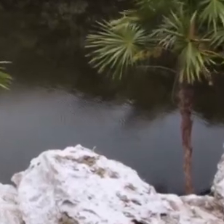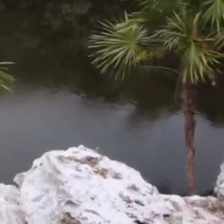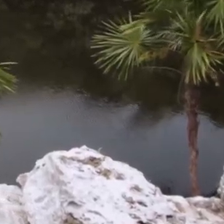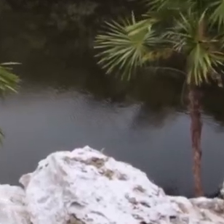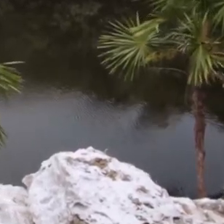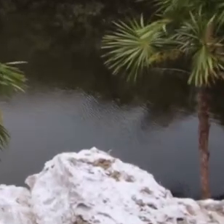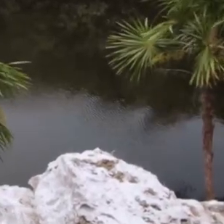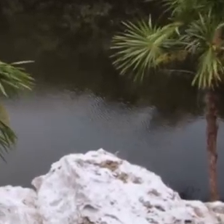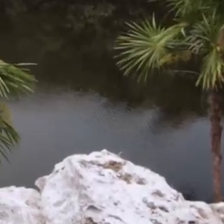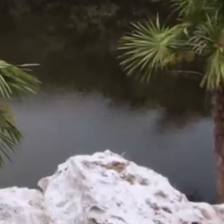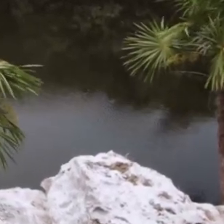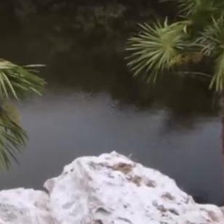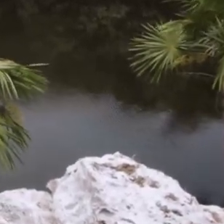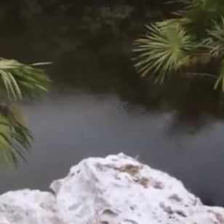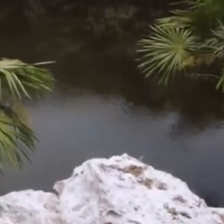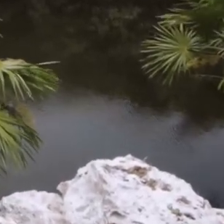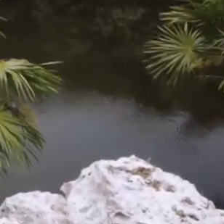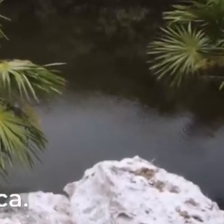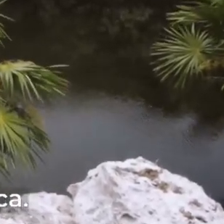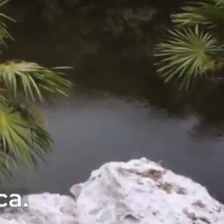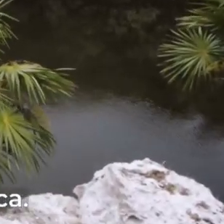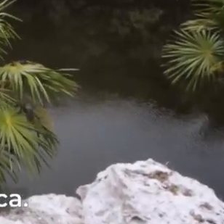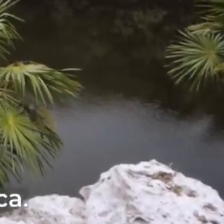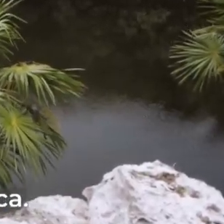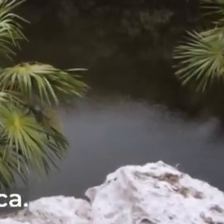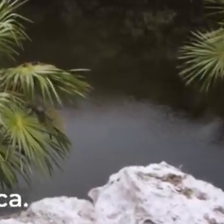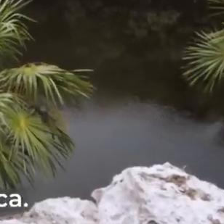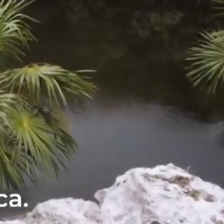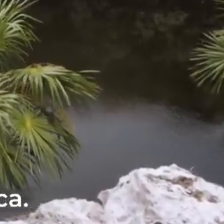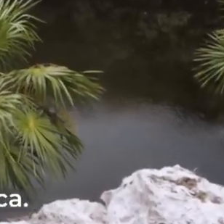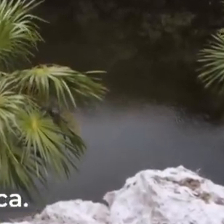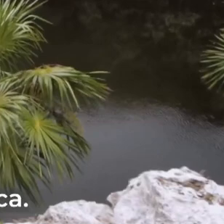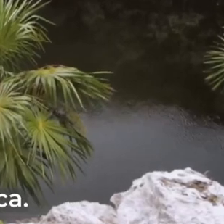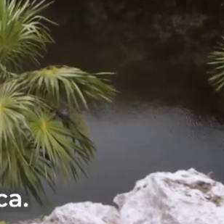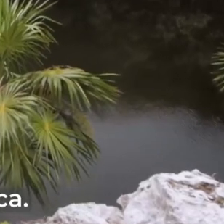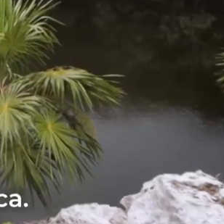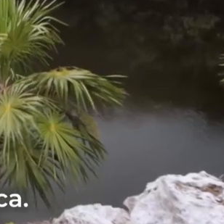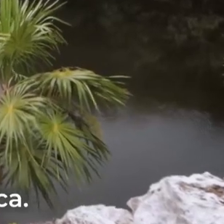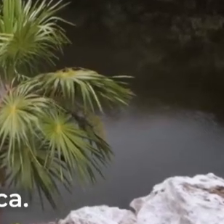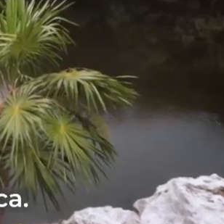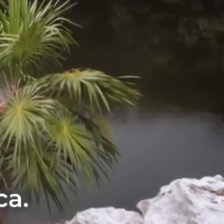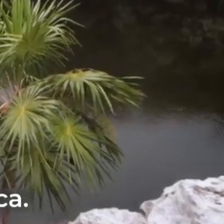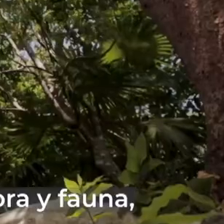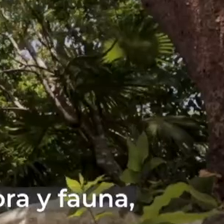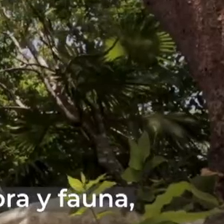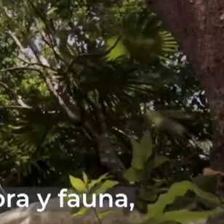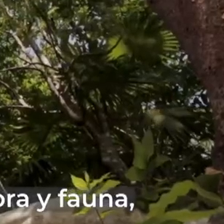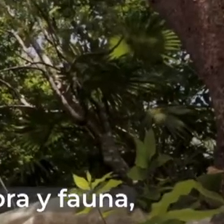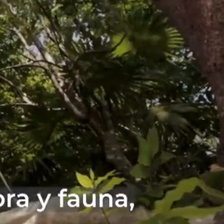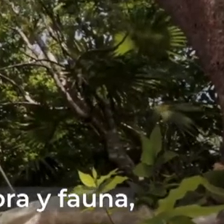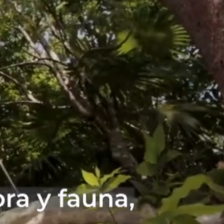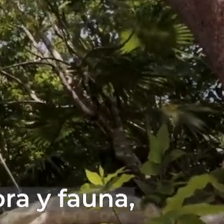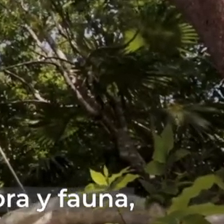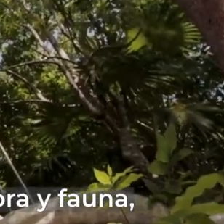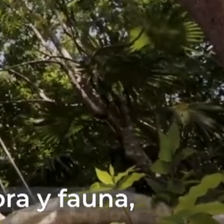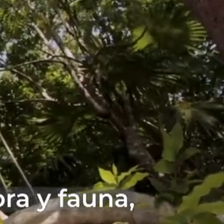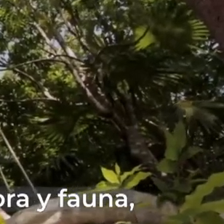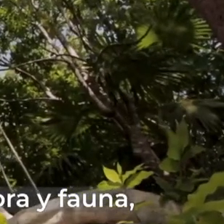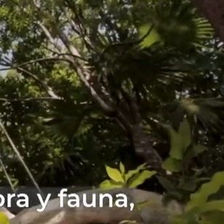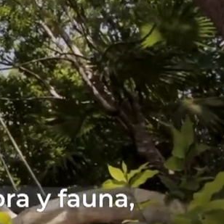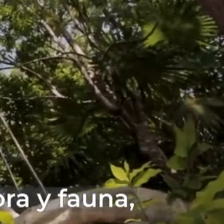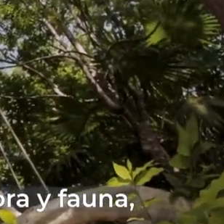agua, la entrada al agua, en referencia a su condición geográfica. Además de ser un abrigo de